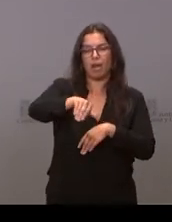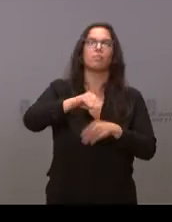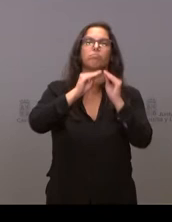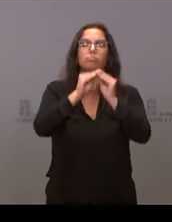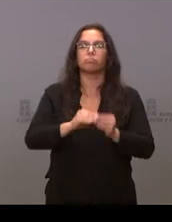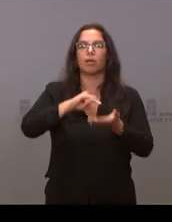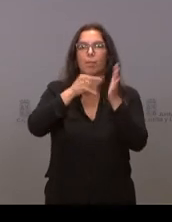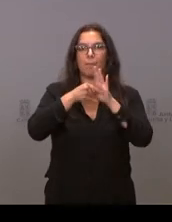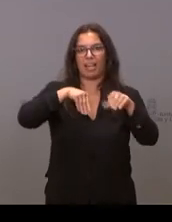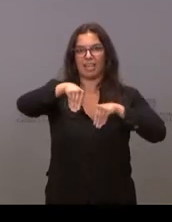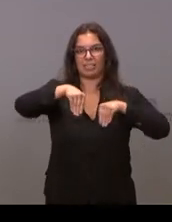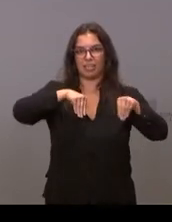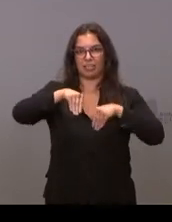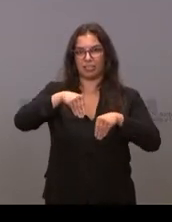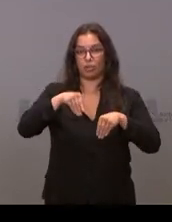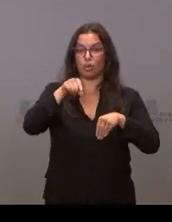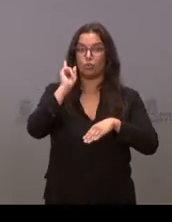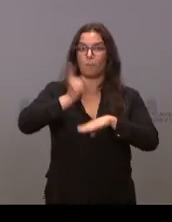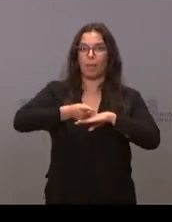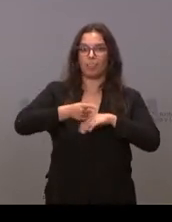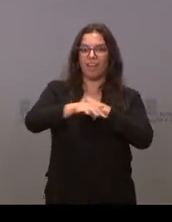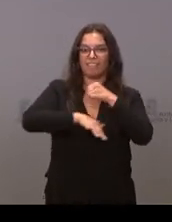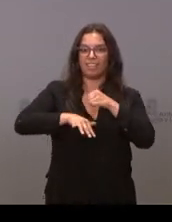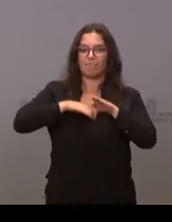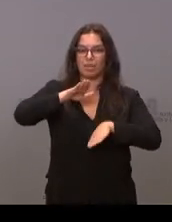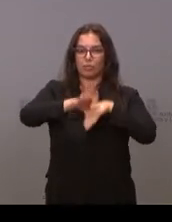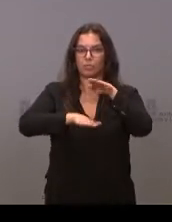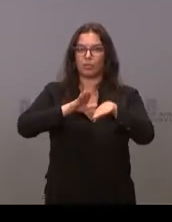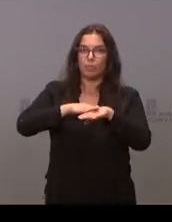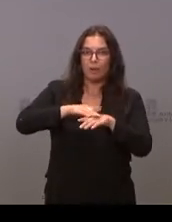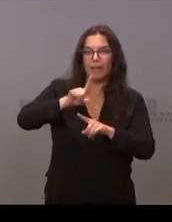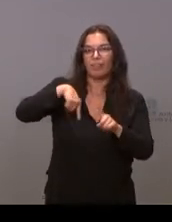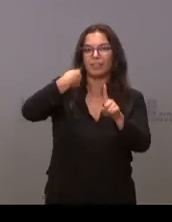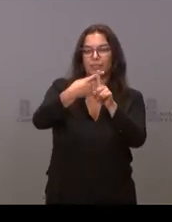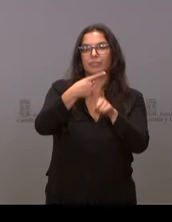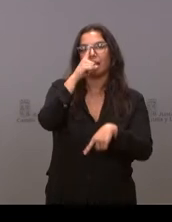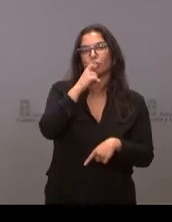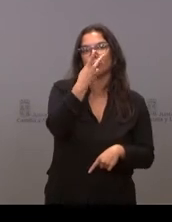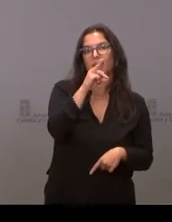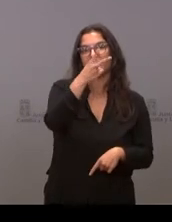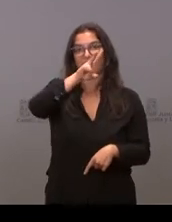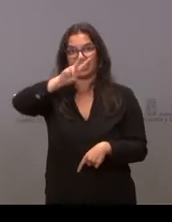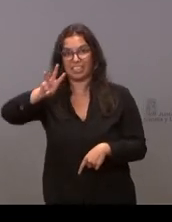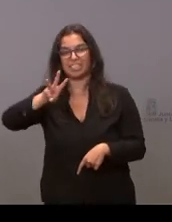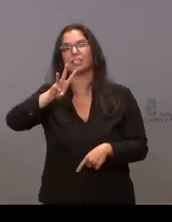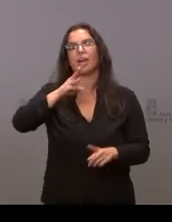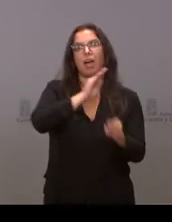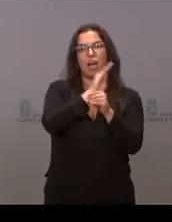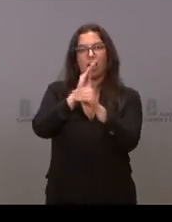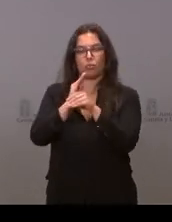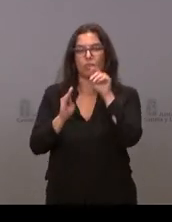estratégico que marcará las bases para las ayudas del año 2023. Pero eso también es